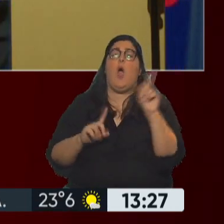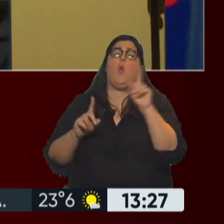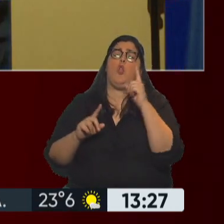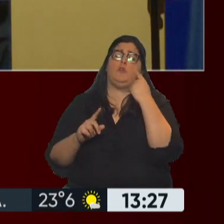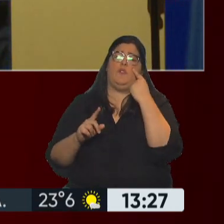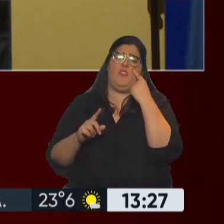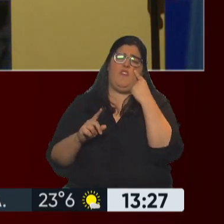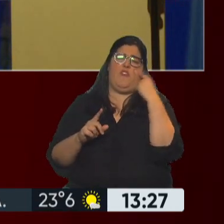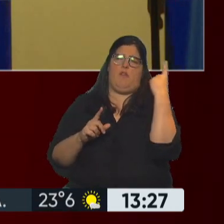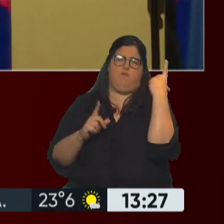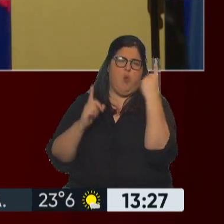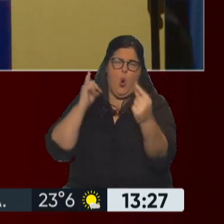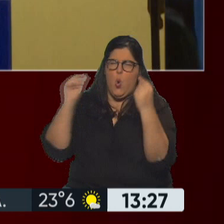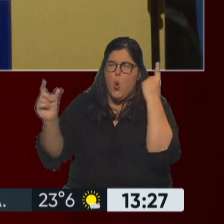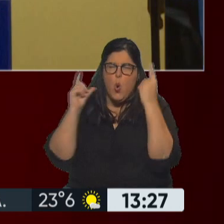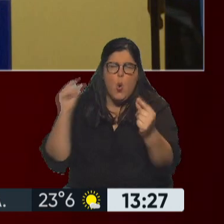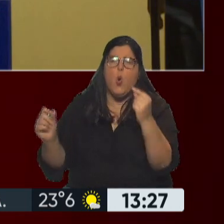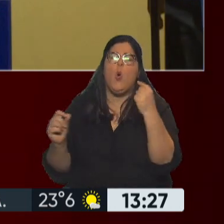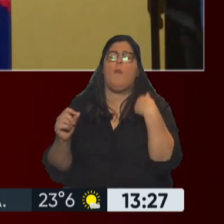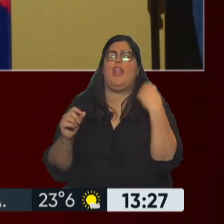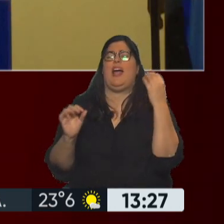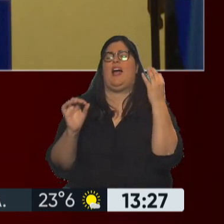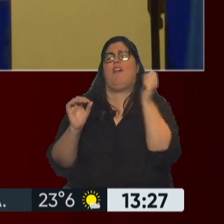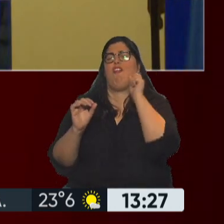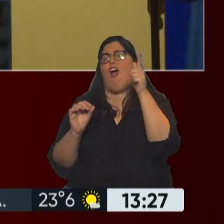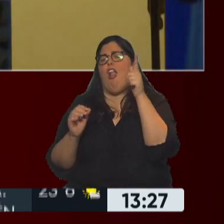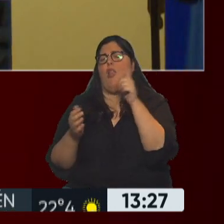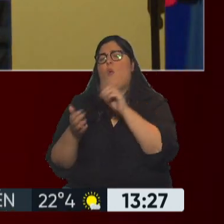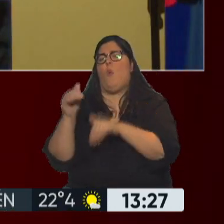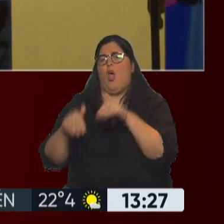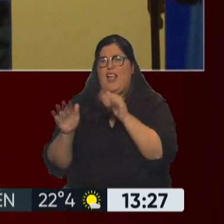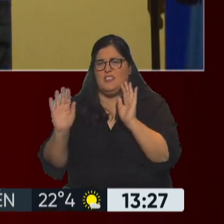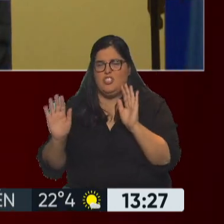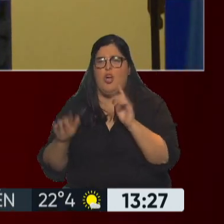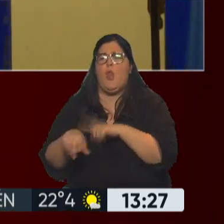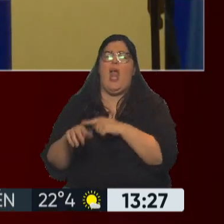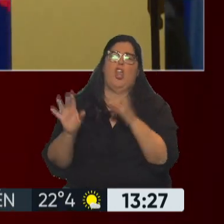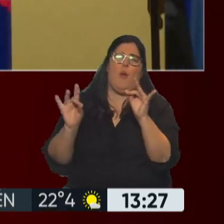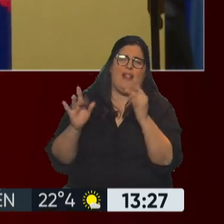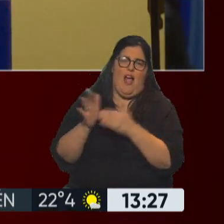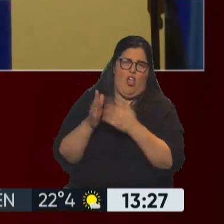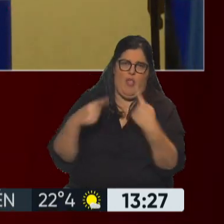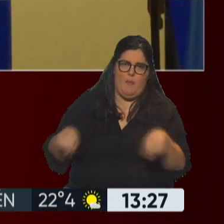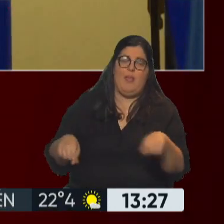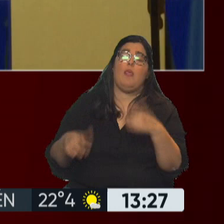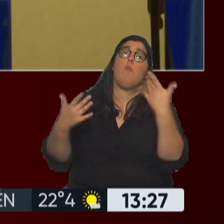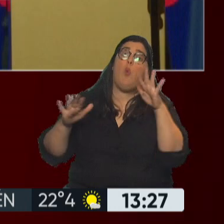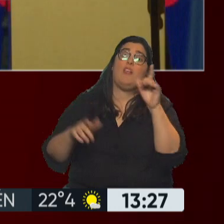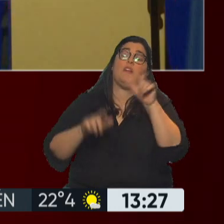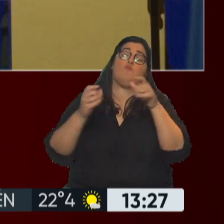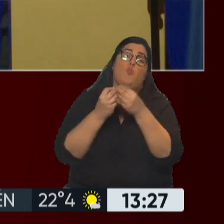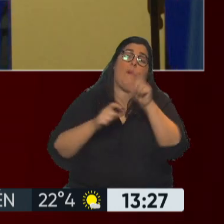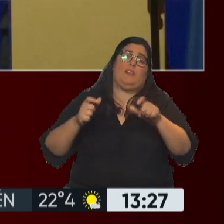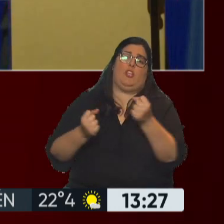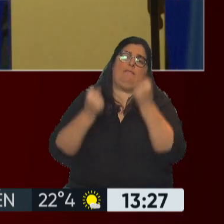en regiones muy remotas para llegar hasta la urna, complicado, según el horario. entonces podría aumentar la abstención. Y